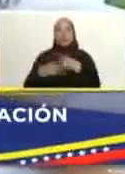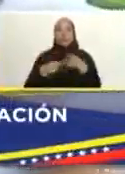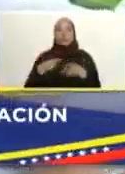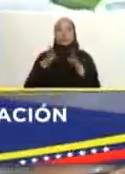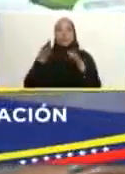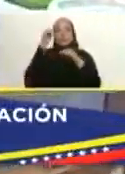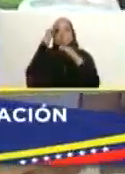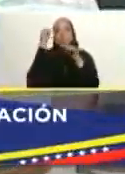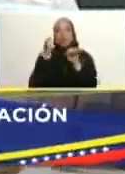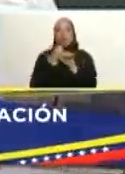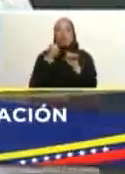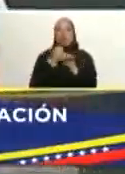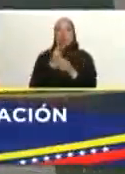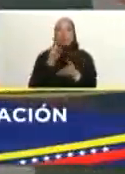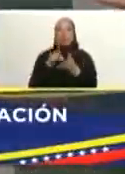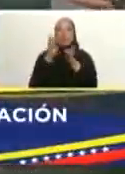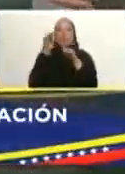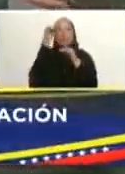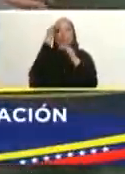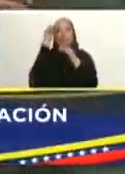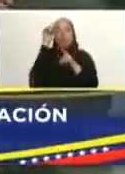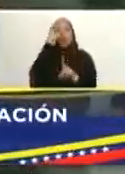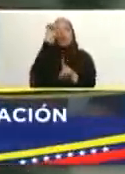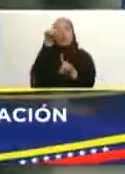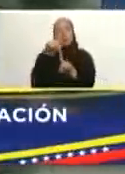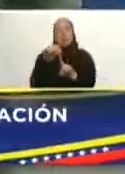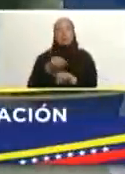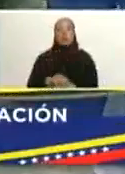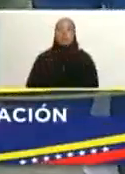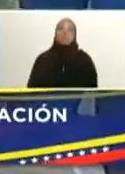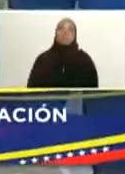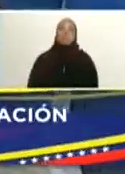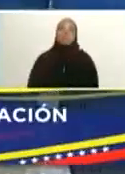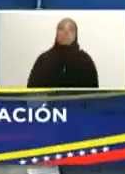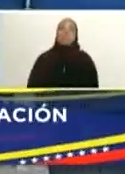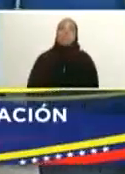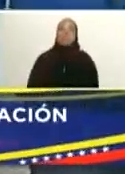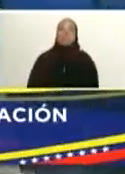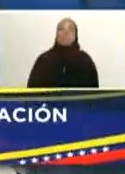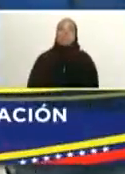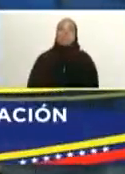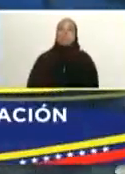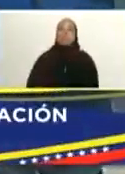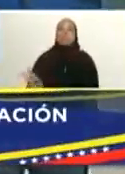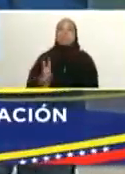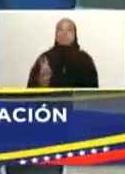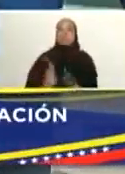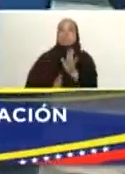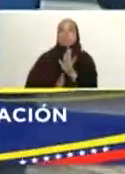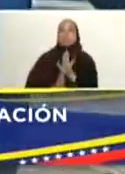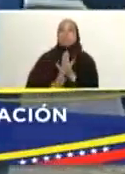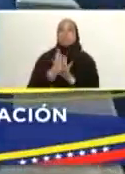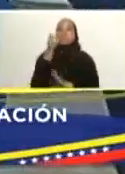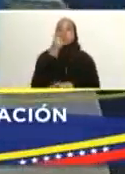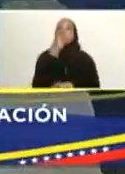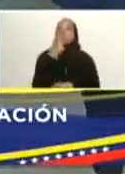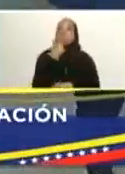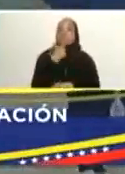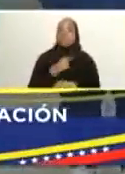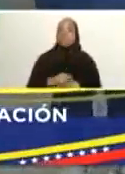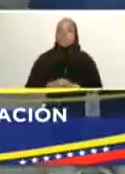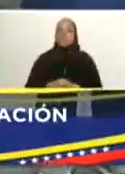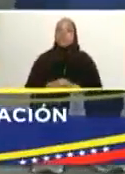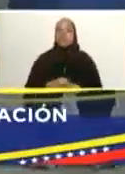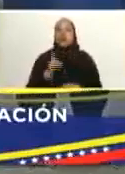cumplir la tarea para lograr los objetivos, que es una Venezuela extraordinaria. Si tiene algún tipo